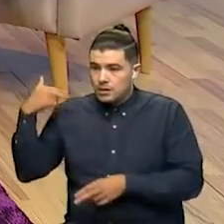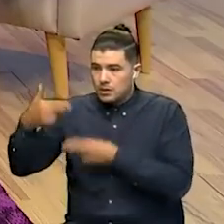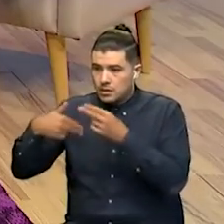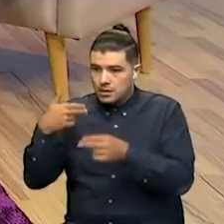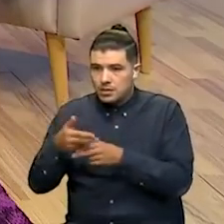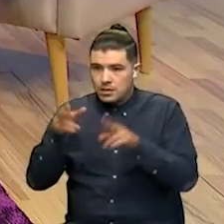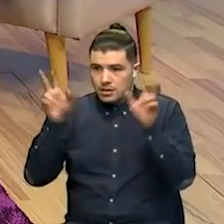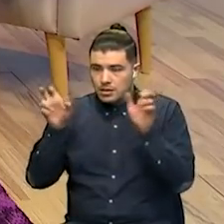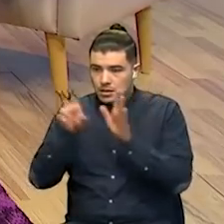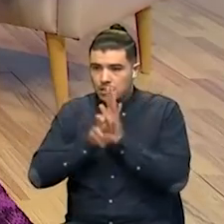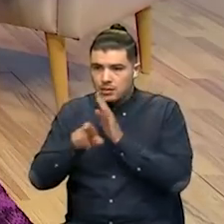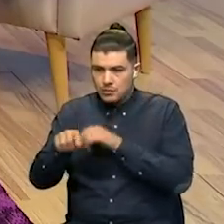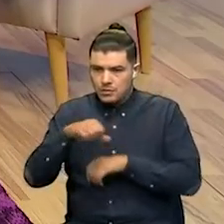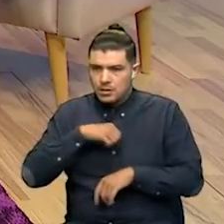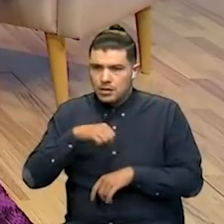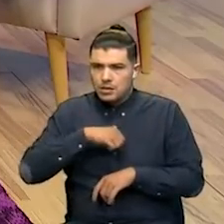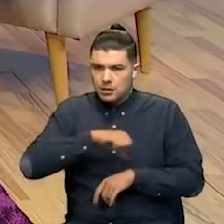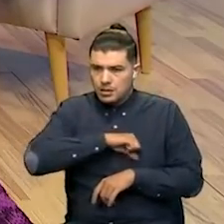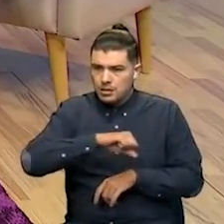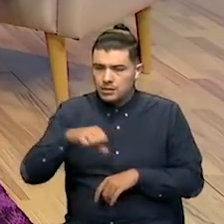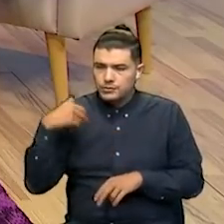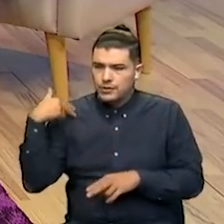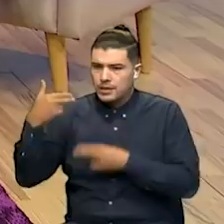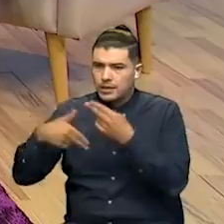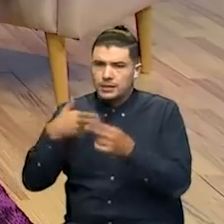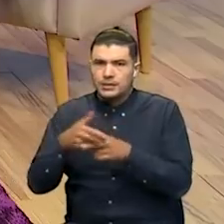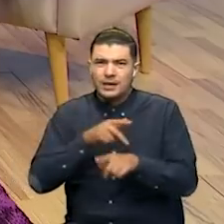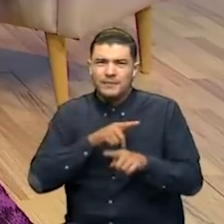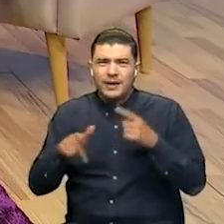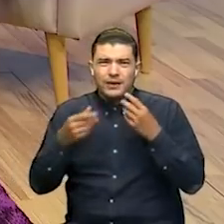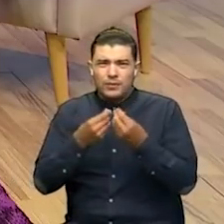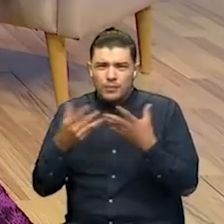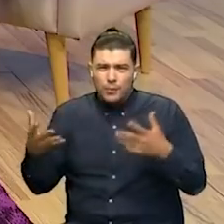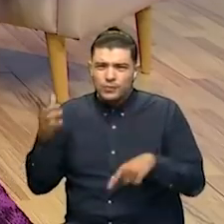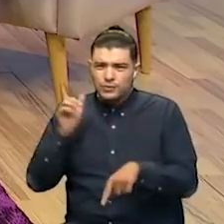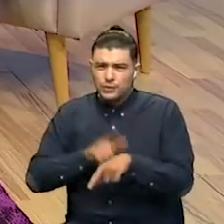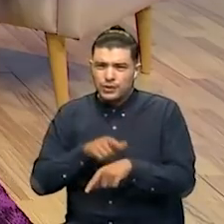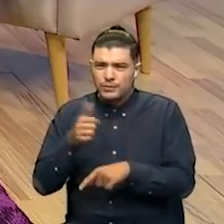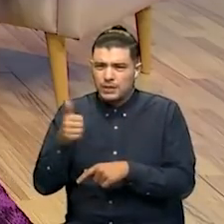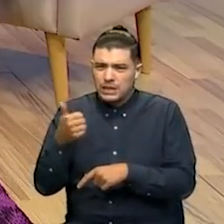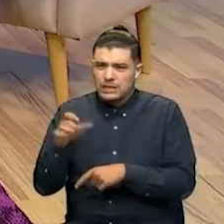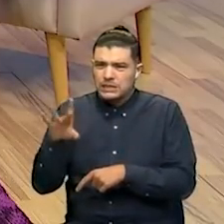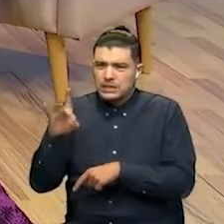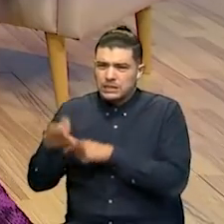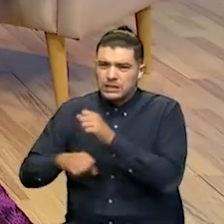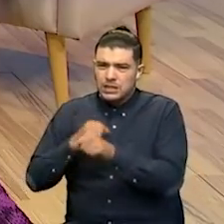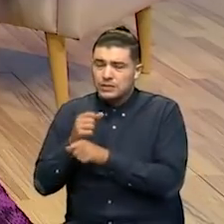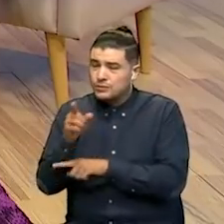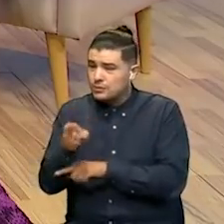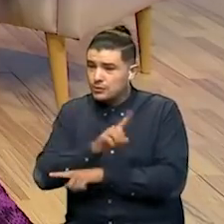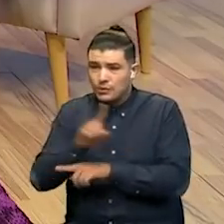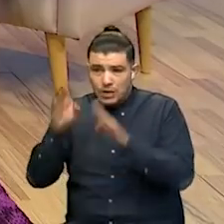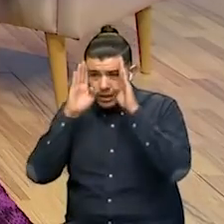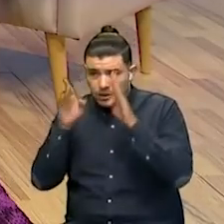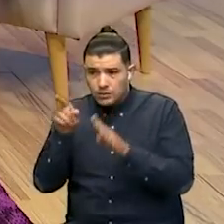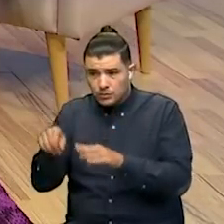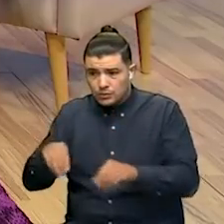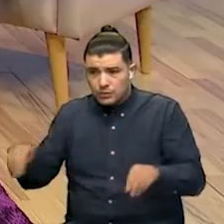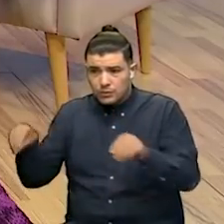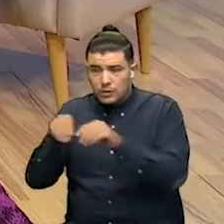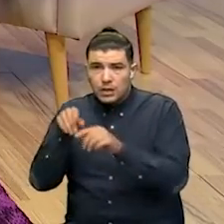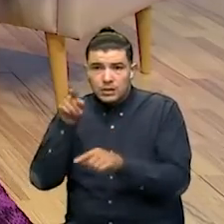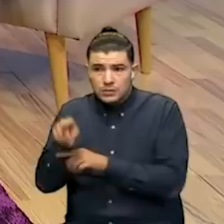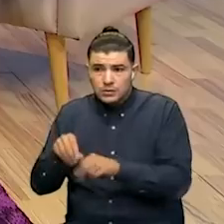en teoría tiene derecho a una herencia, y durante mucho tiempo, 10, 15 años, usted no estuvo pendiente de ese terreno y ese terreno